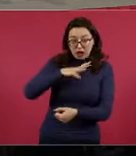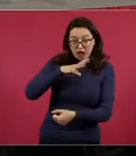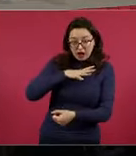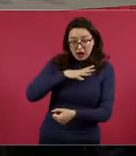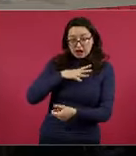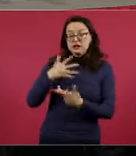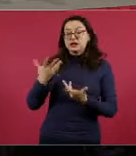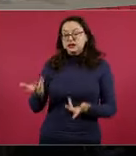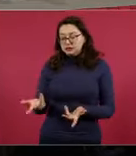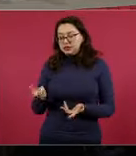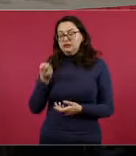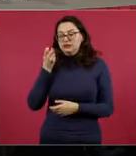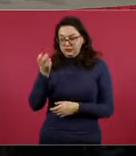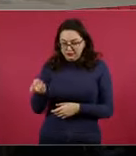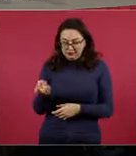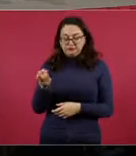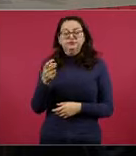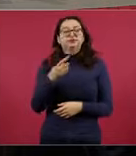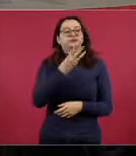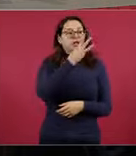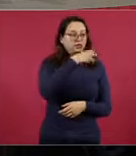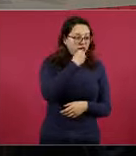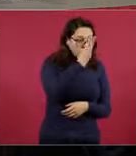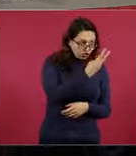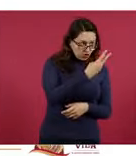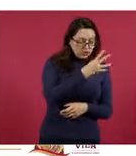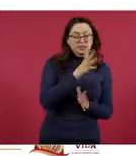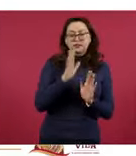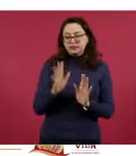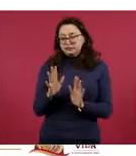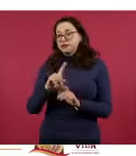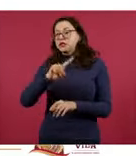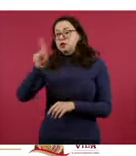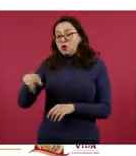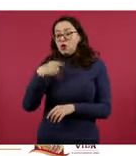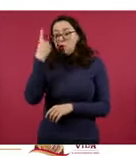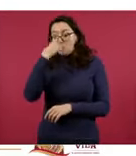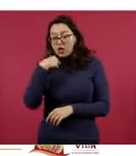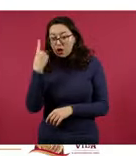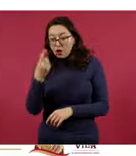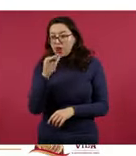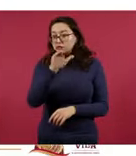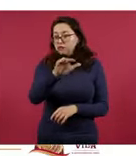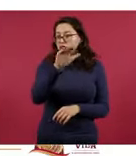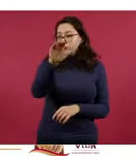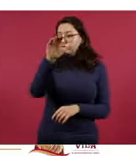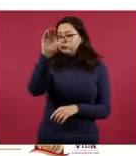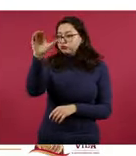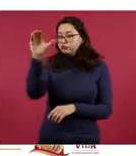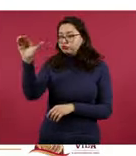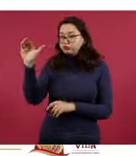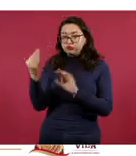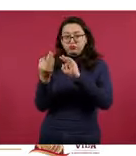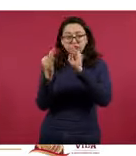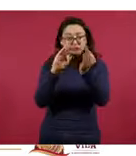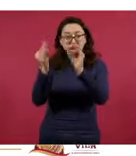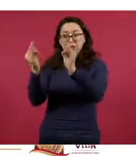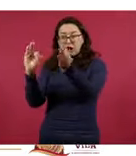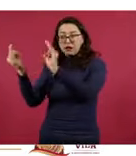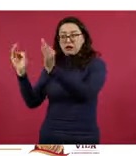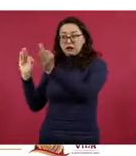3 horas primero con la institución, luego un rastreo de más o menos 1 hora de entre Birmex con las